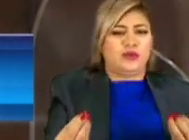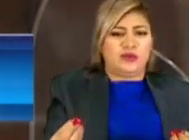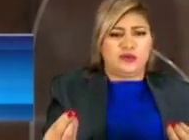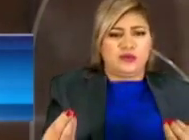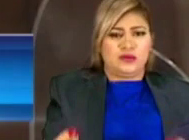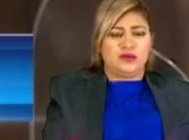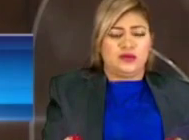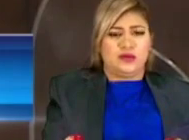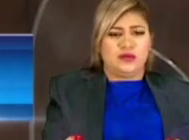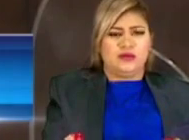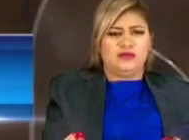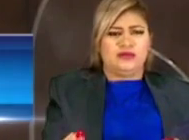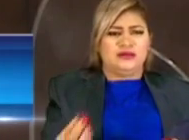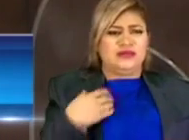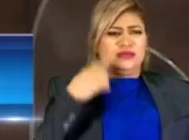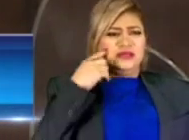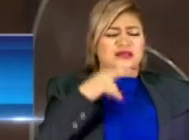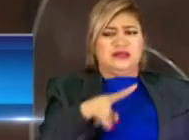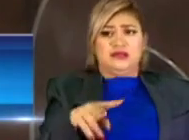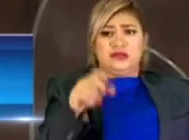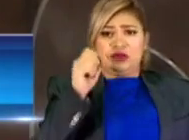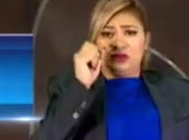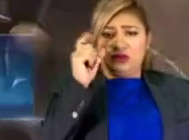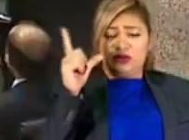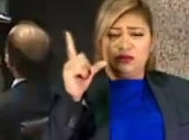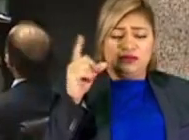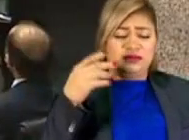récord histórico para el país.